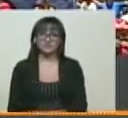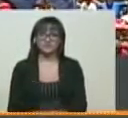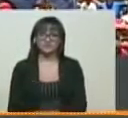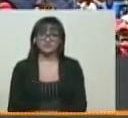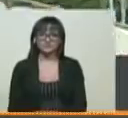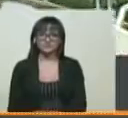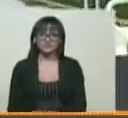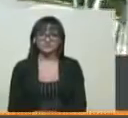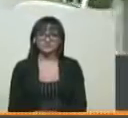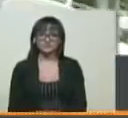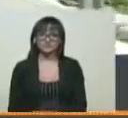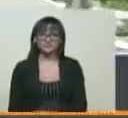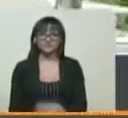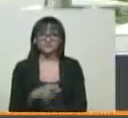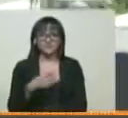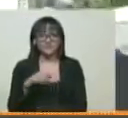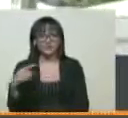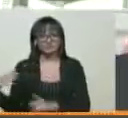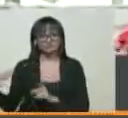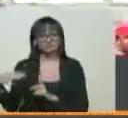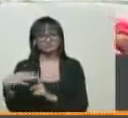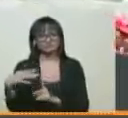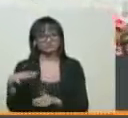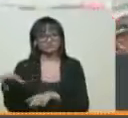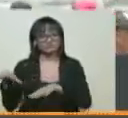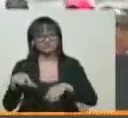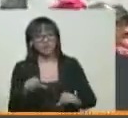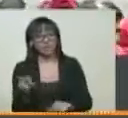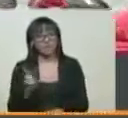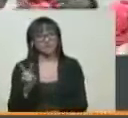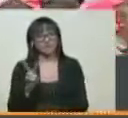¿Quieren ustedes ser gobernada por traidores?